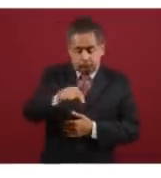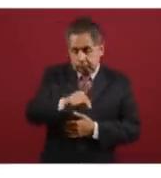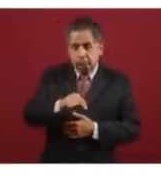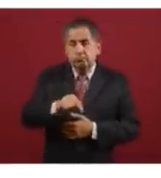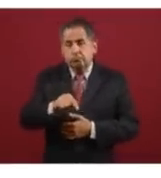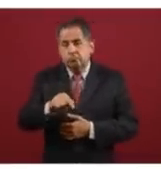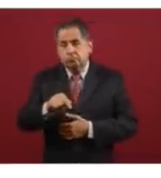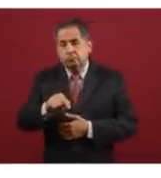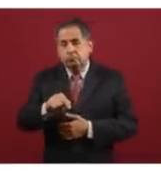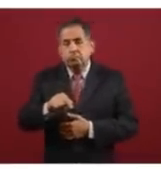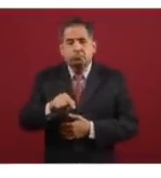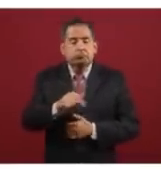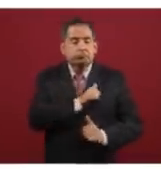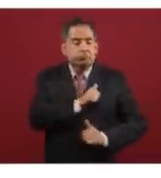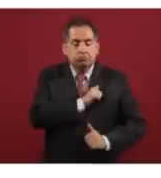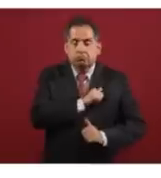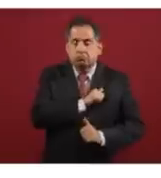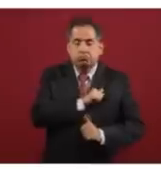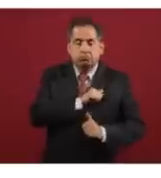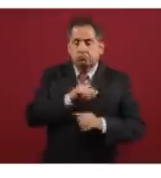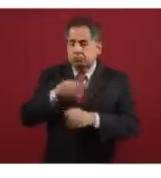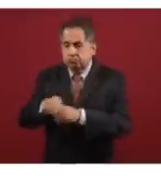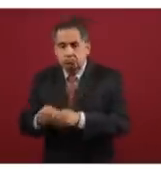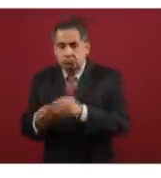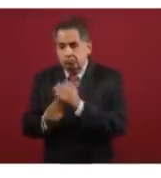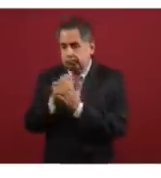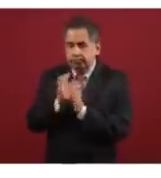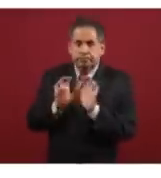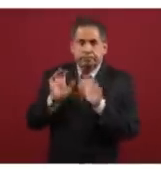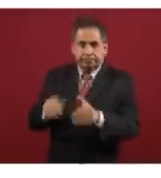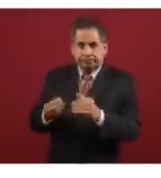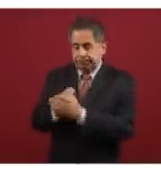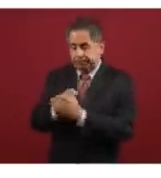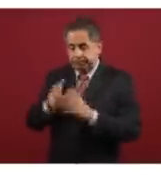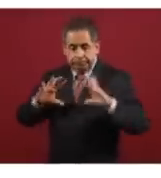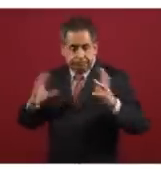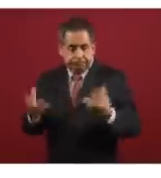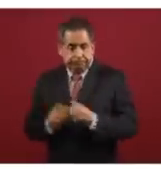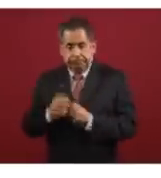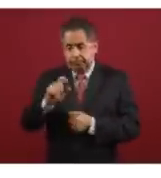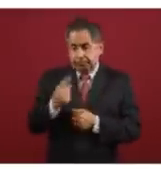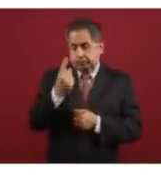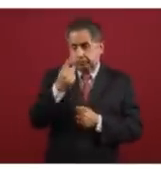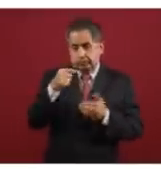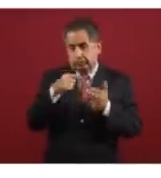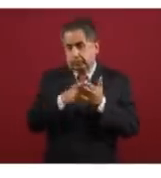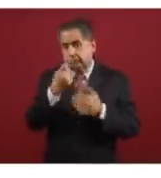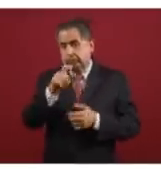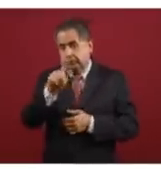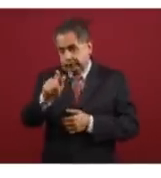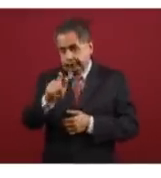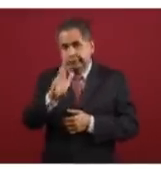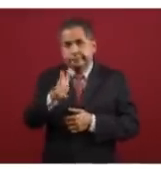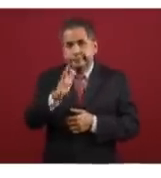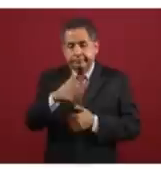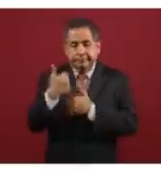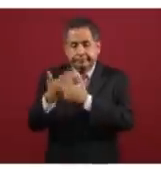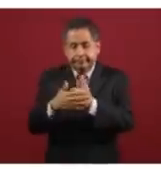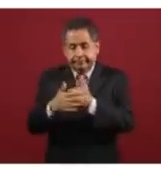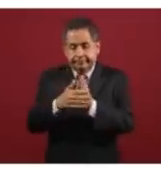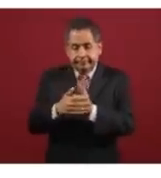reclutas, personal de nuevo ingreso, de los 21,170 que está considerado que se